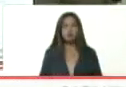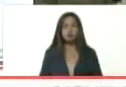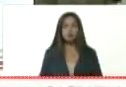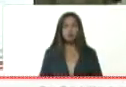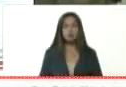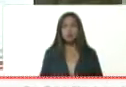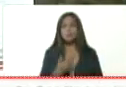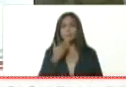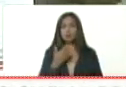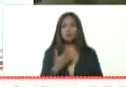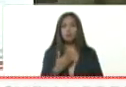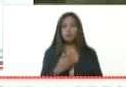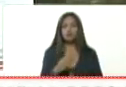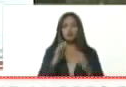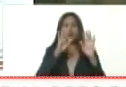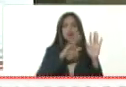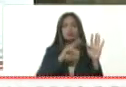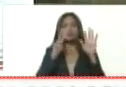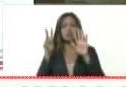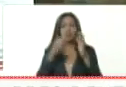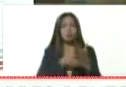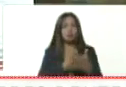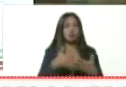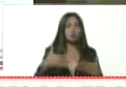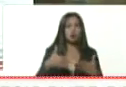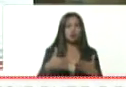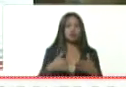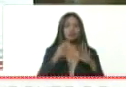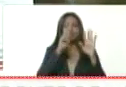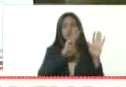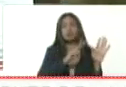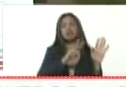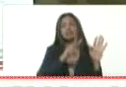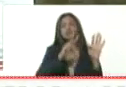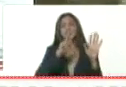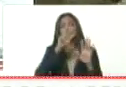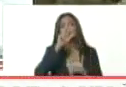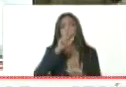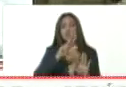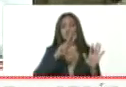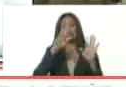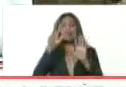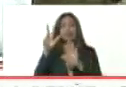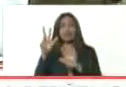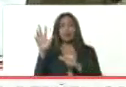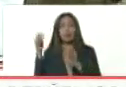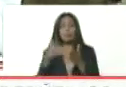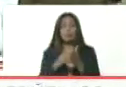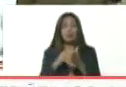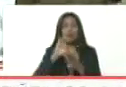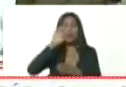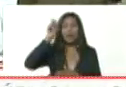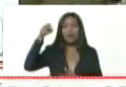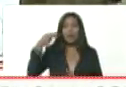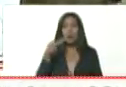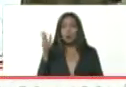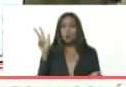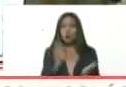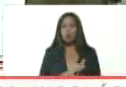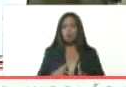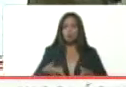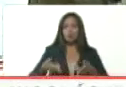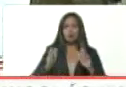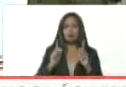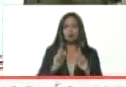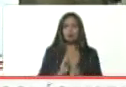pidiendo 17 millones 773 mil euros aprobados de